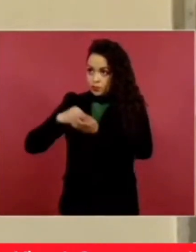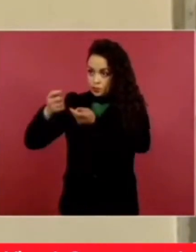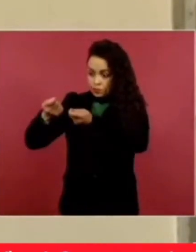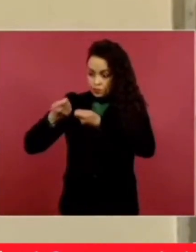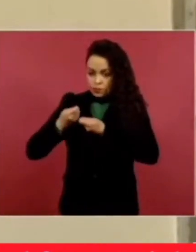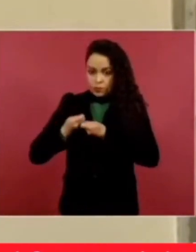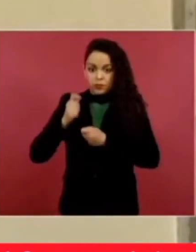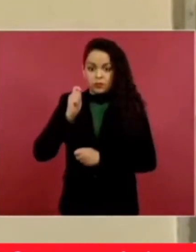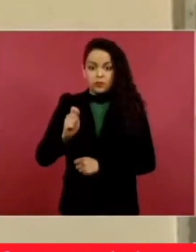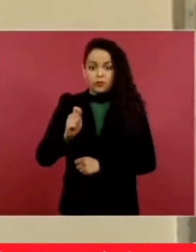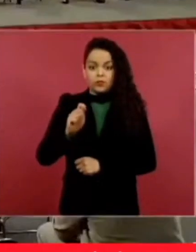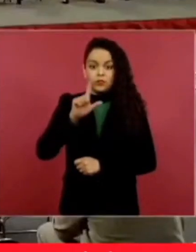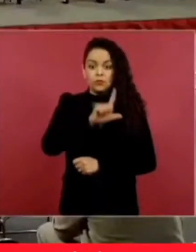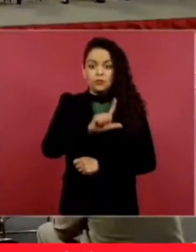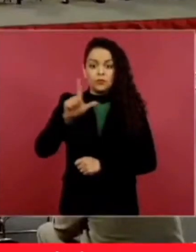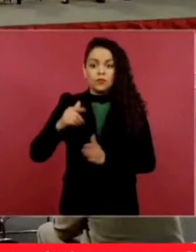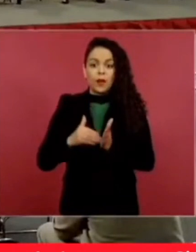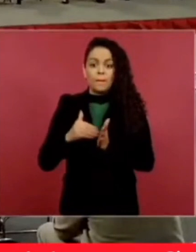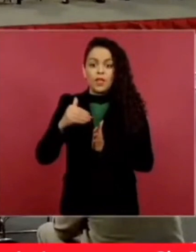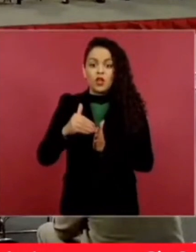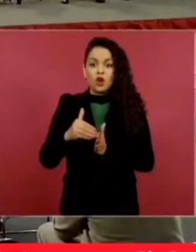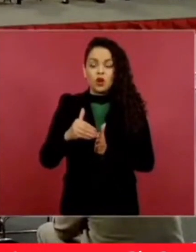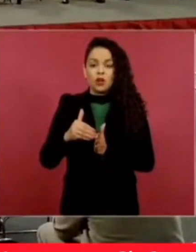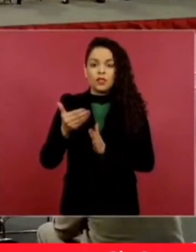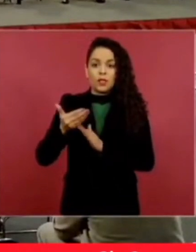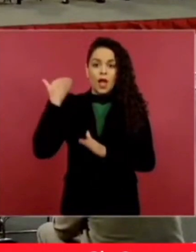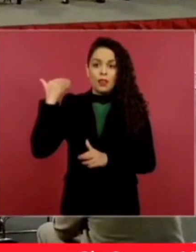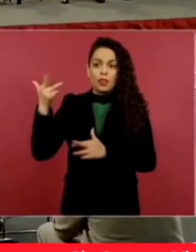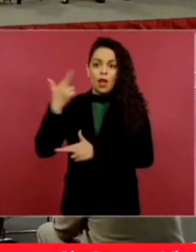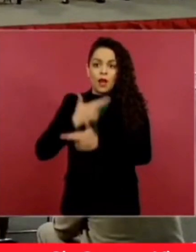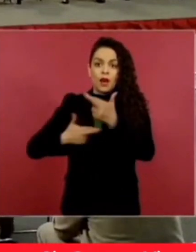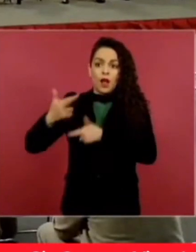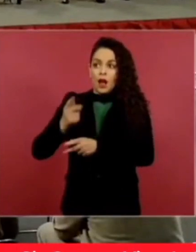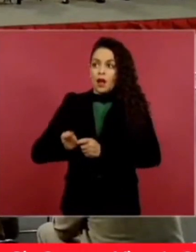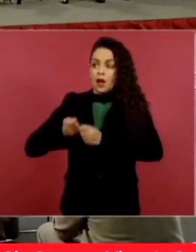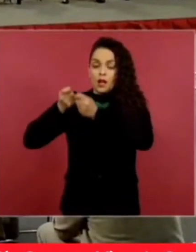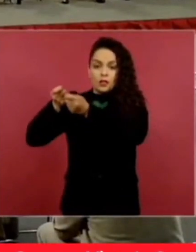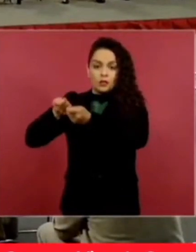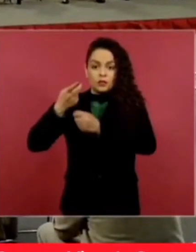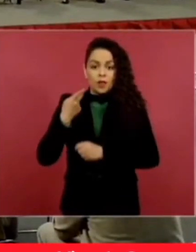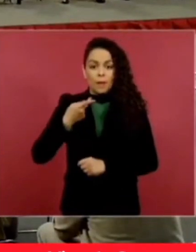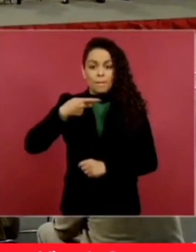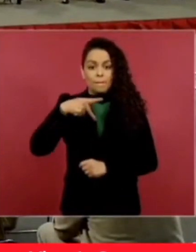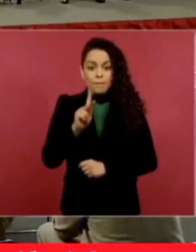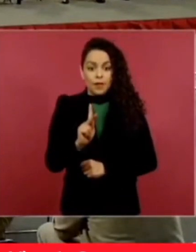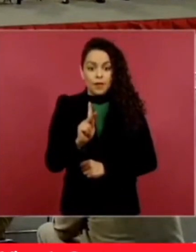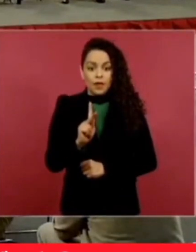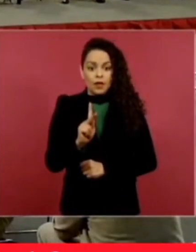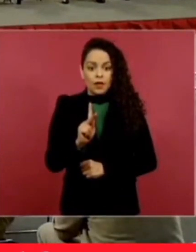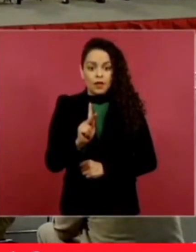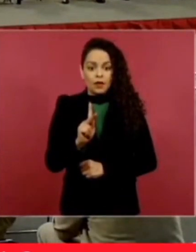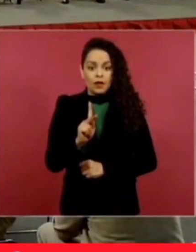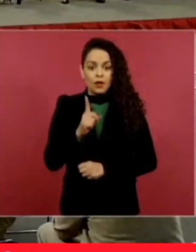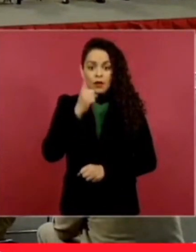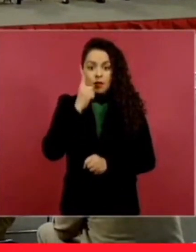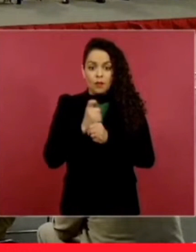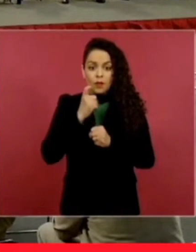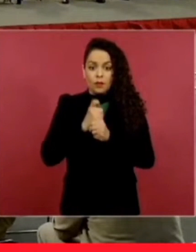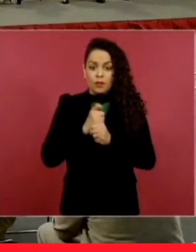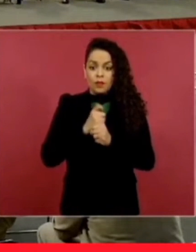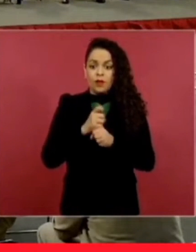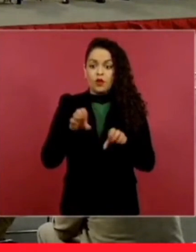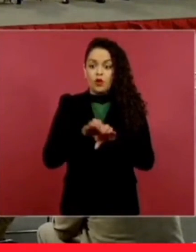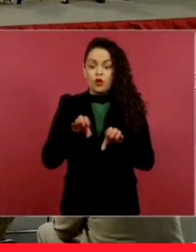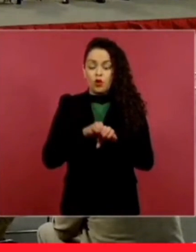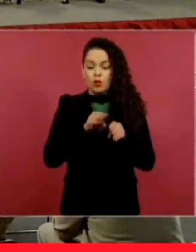77 millones que había regresado, pero ni siquiera llegó a cumplir la primera administración o del monto inicial. Acuérdense